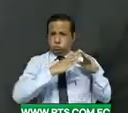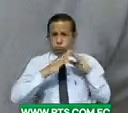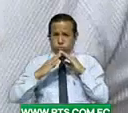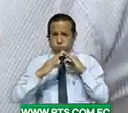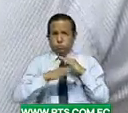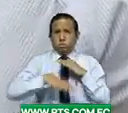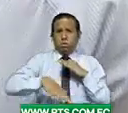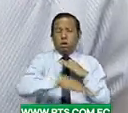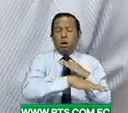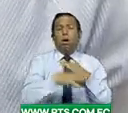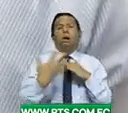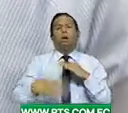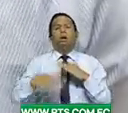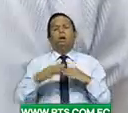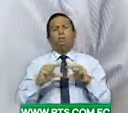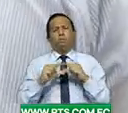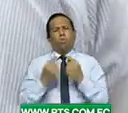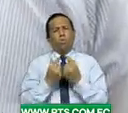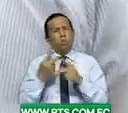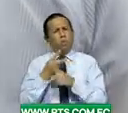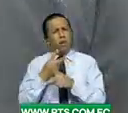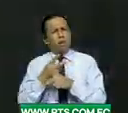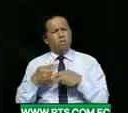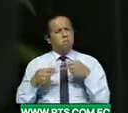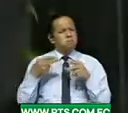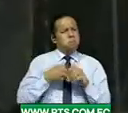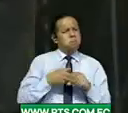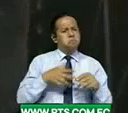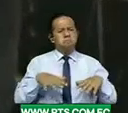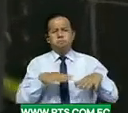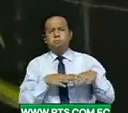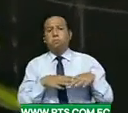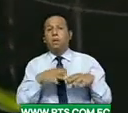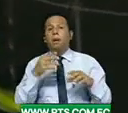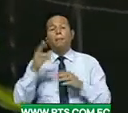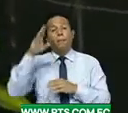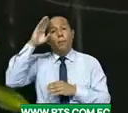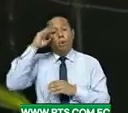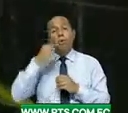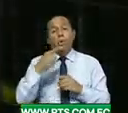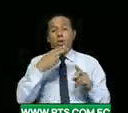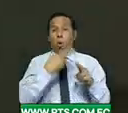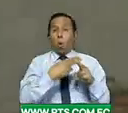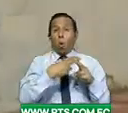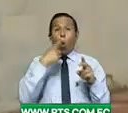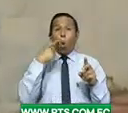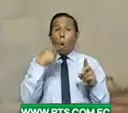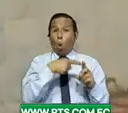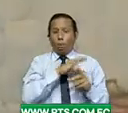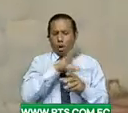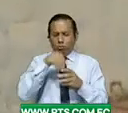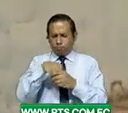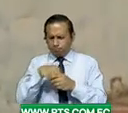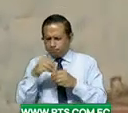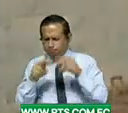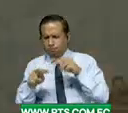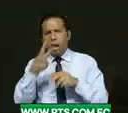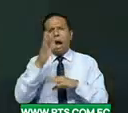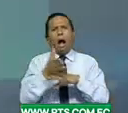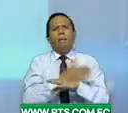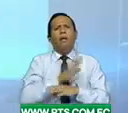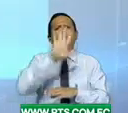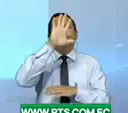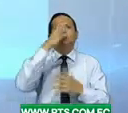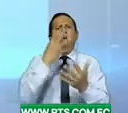que el padre de familia registra 5 detenciones y 8 procesos judiciales por